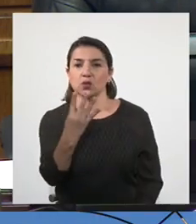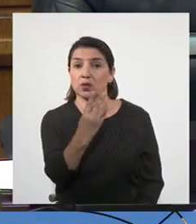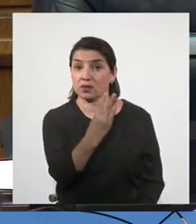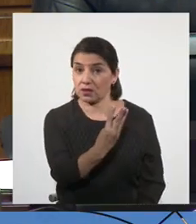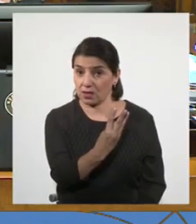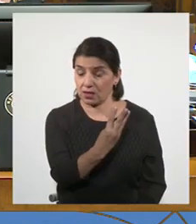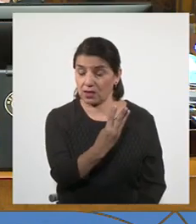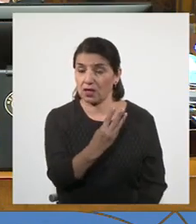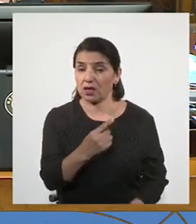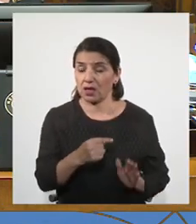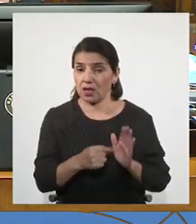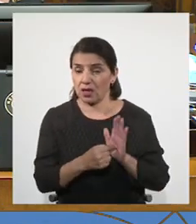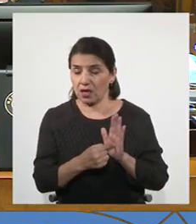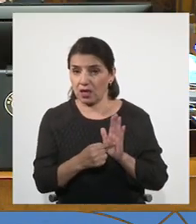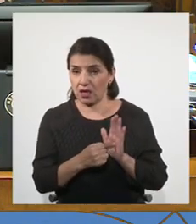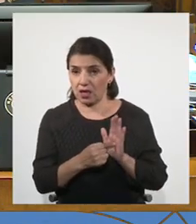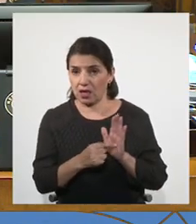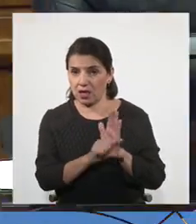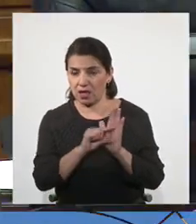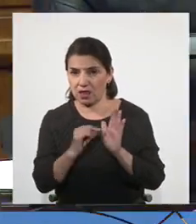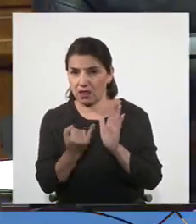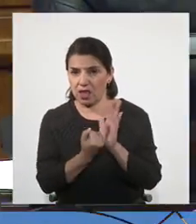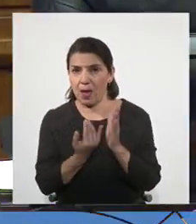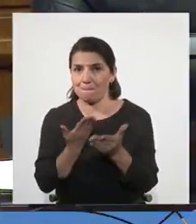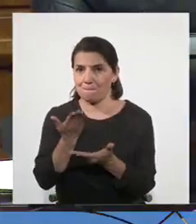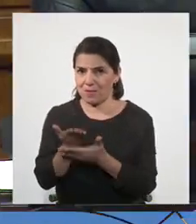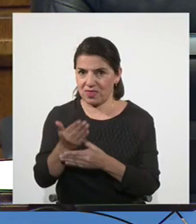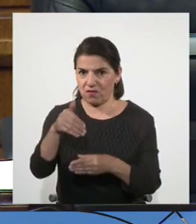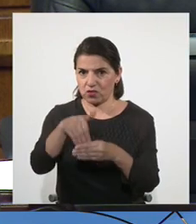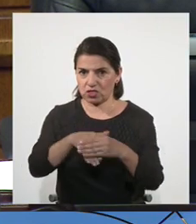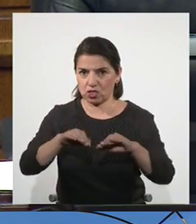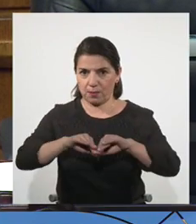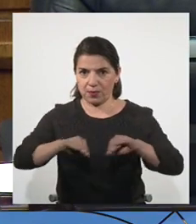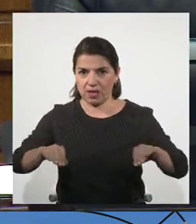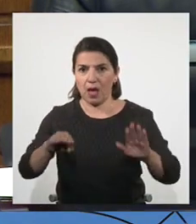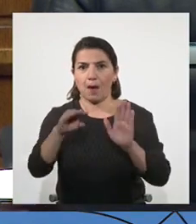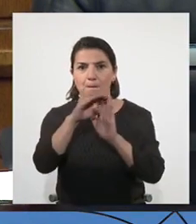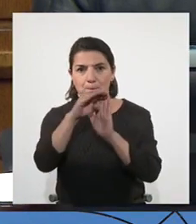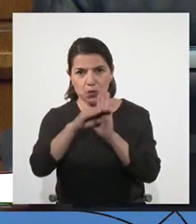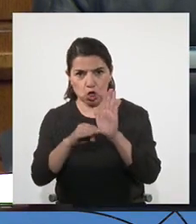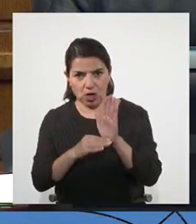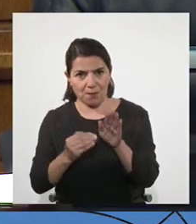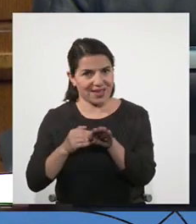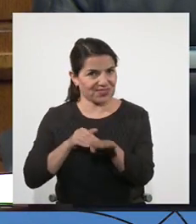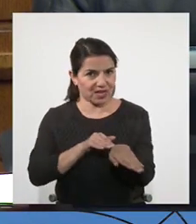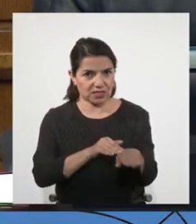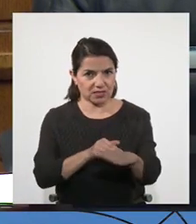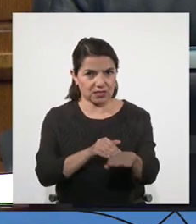que literalmente pide votación separada del programa Transantiago.